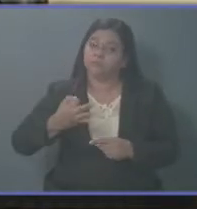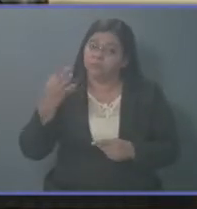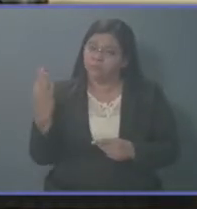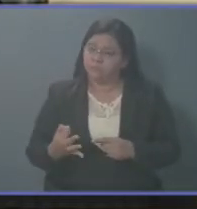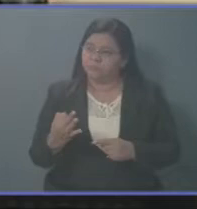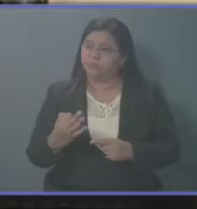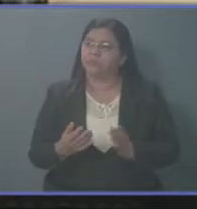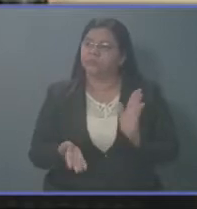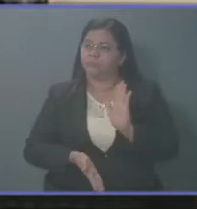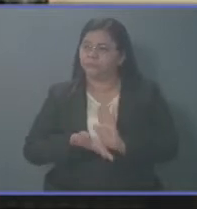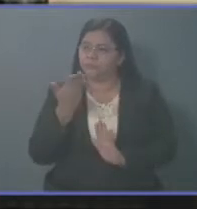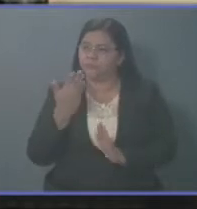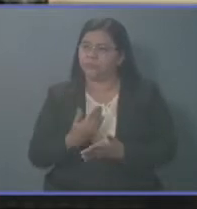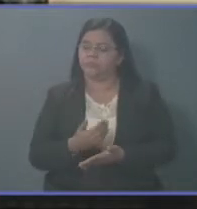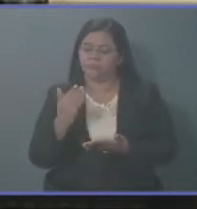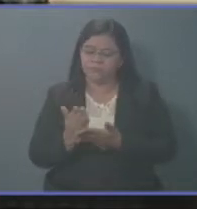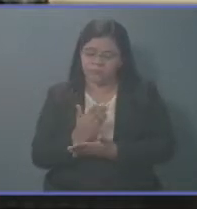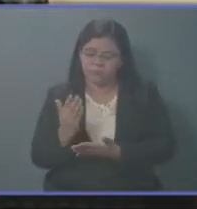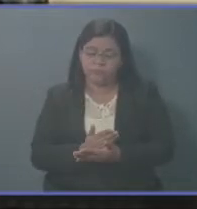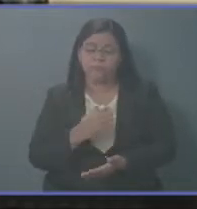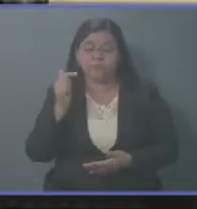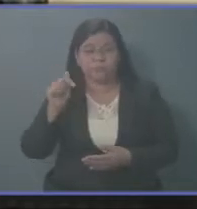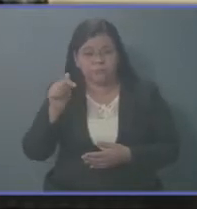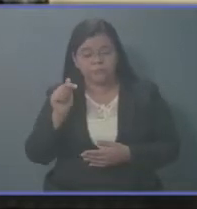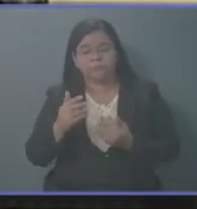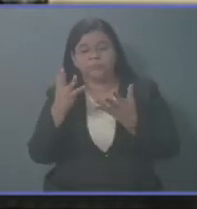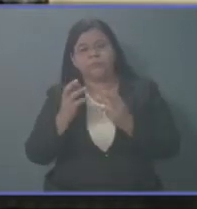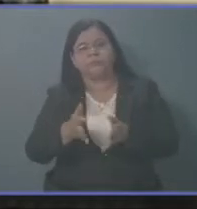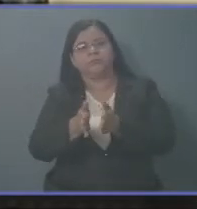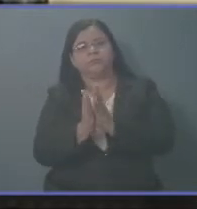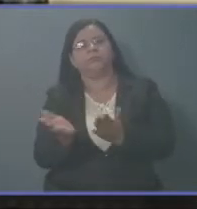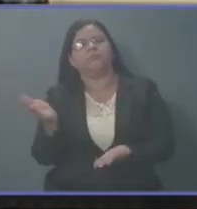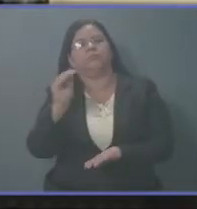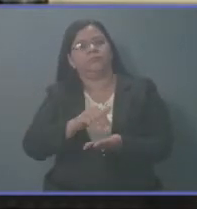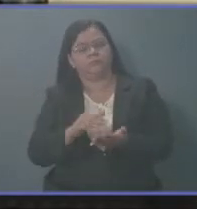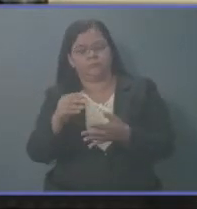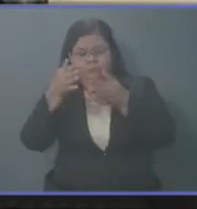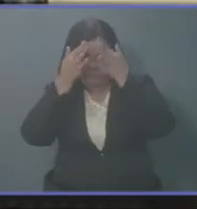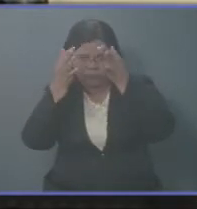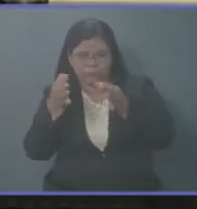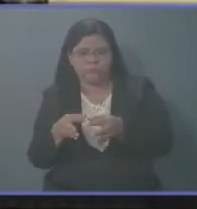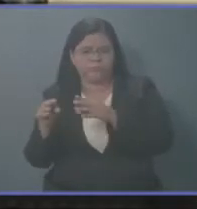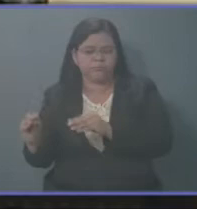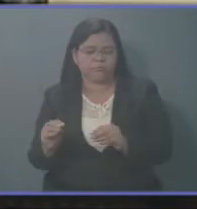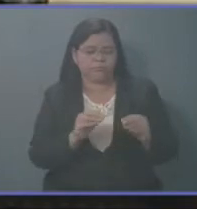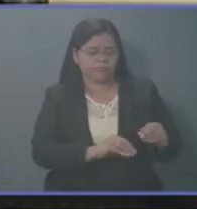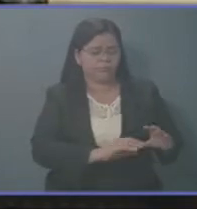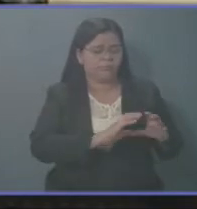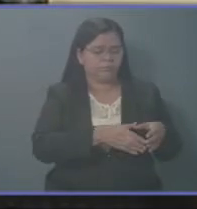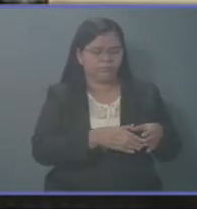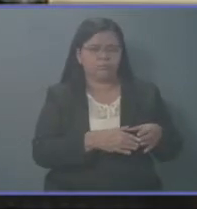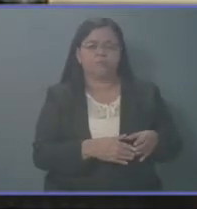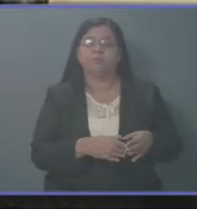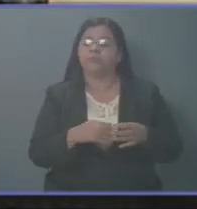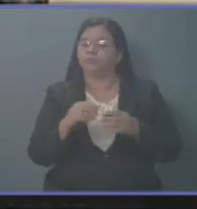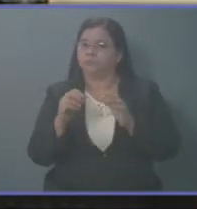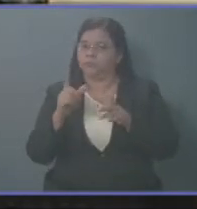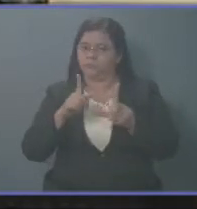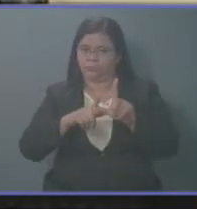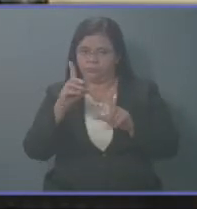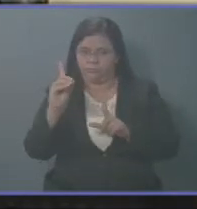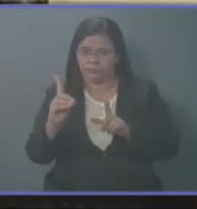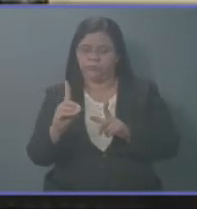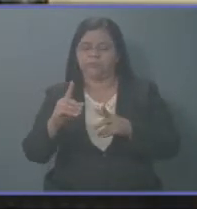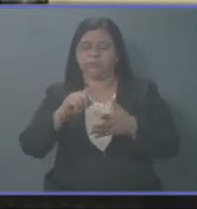un mayor estudio, por lo que se solicitó regresar a la comisión respectiva. B. Transgresión al derecho de la seguridad